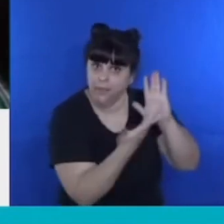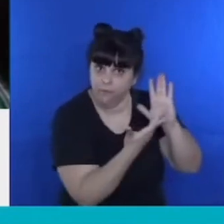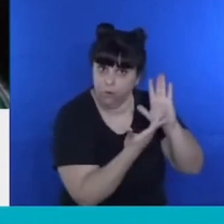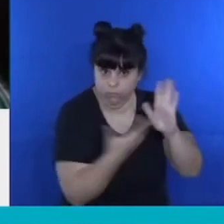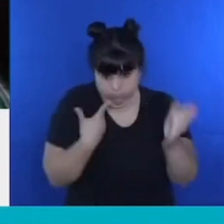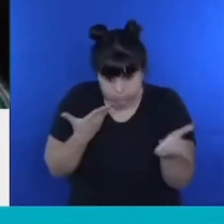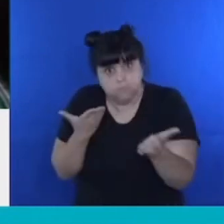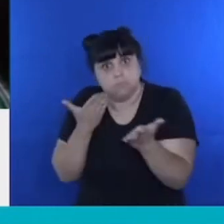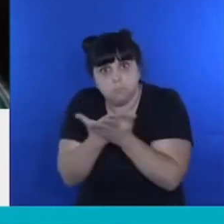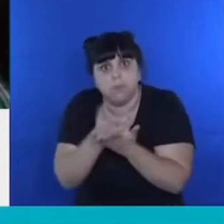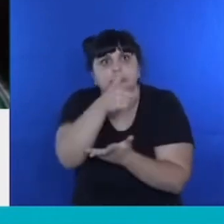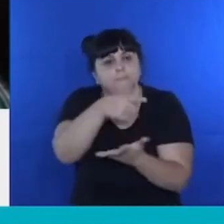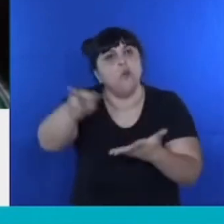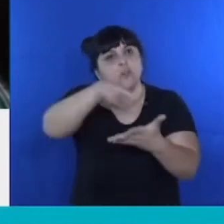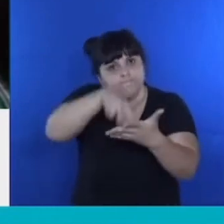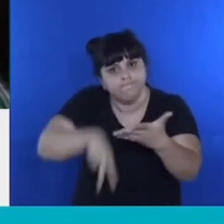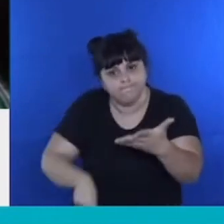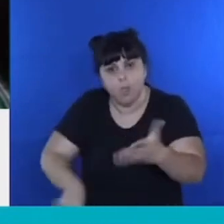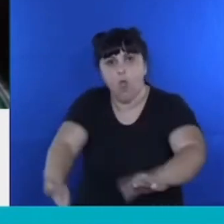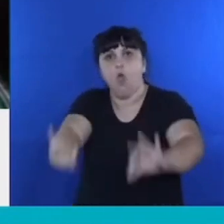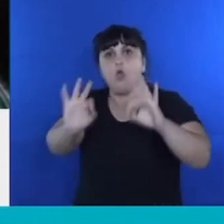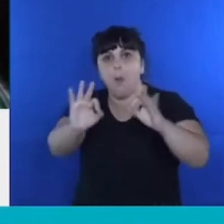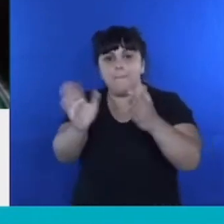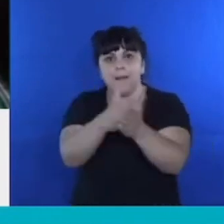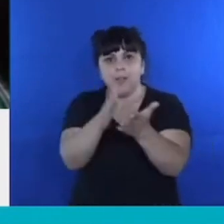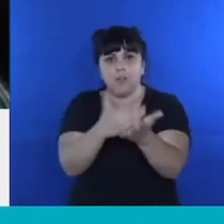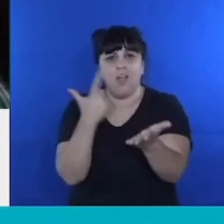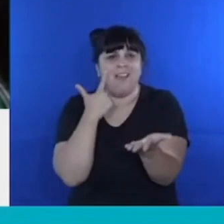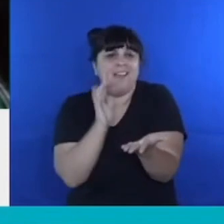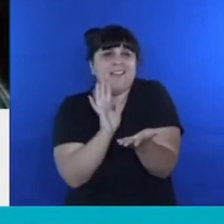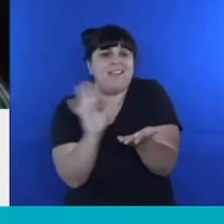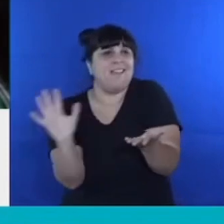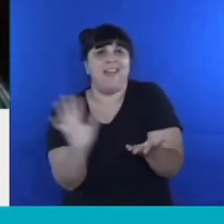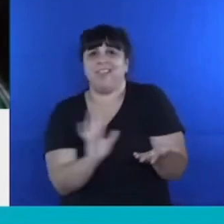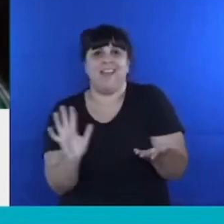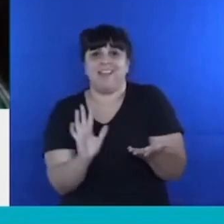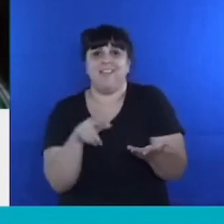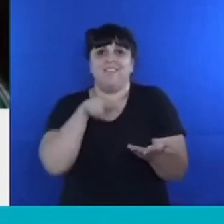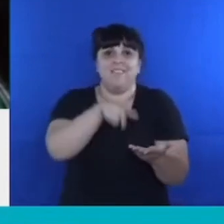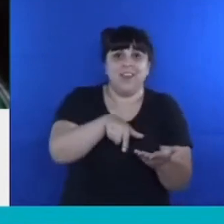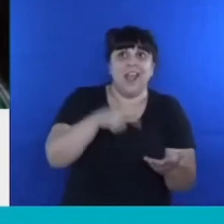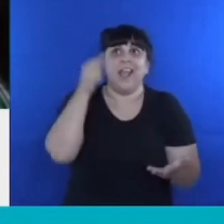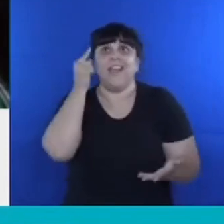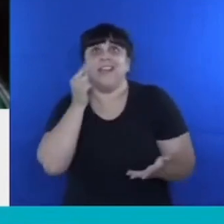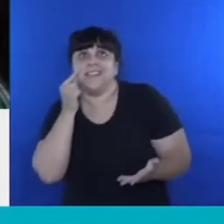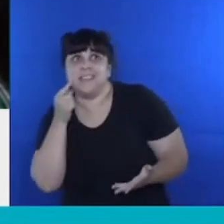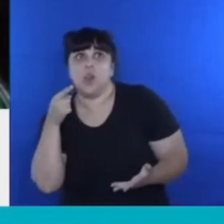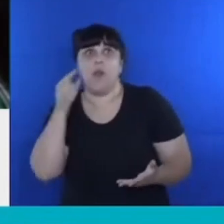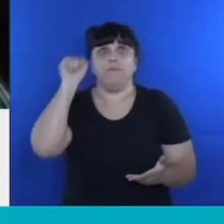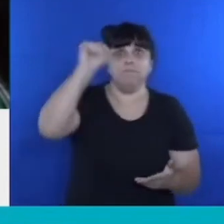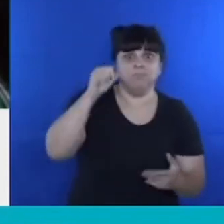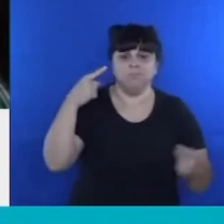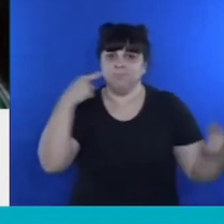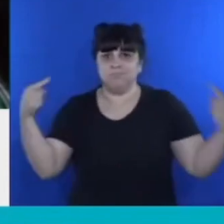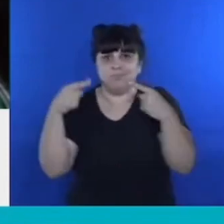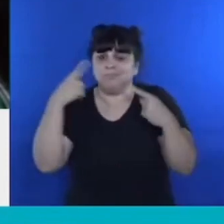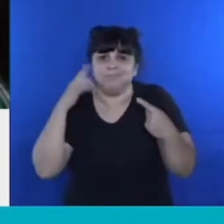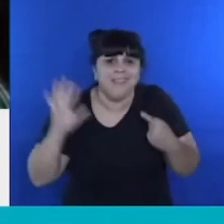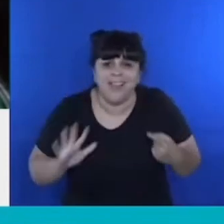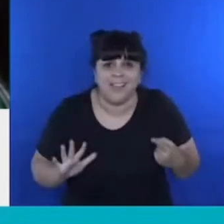pedimos que lo termine para que se dé cuenta que nada tiene que ver la gestión de Kicillof con el marxismo.